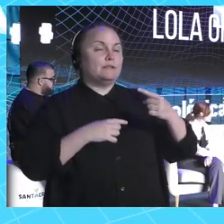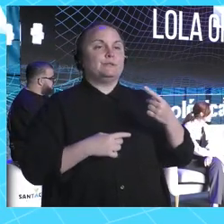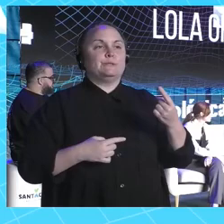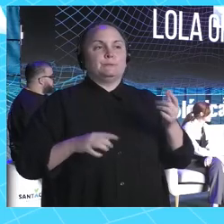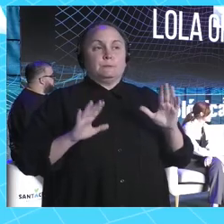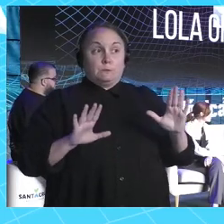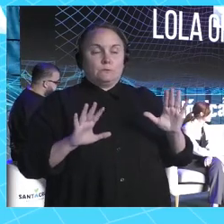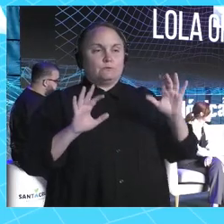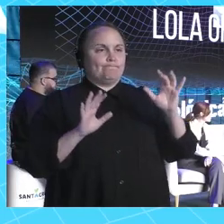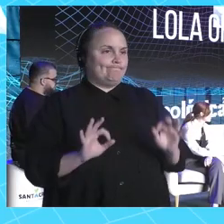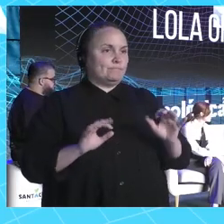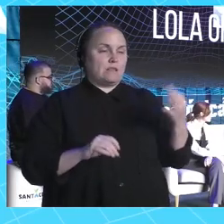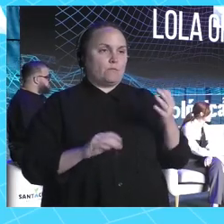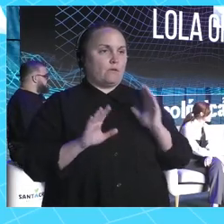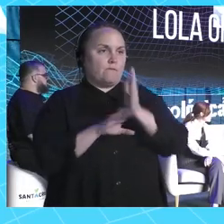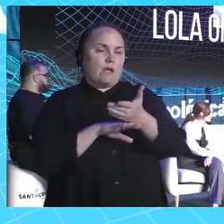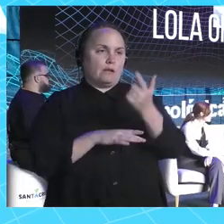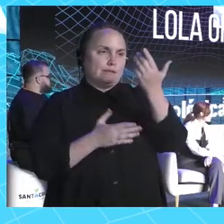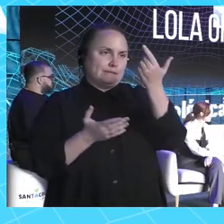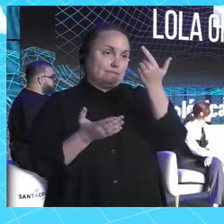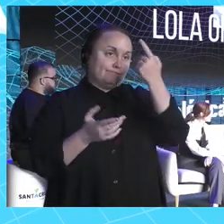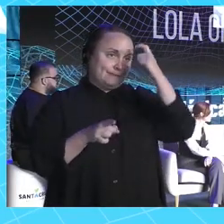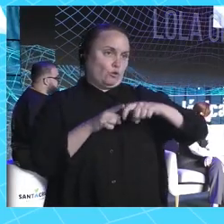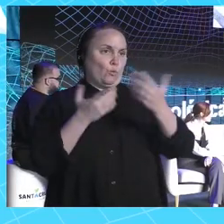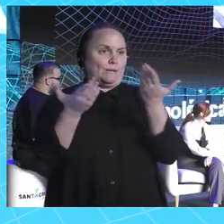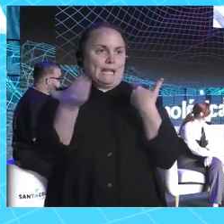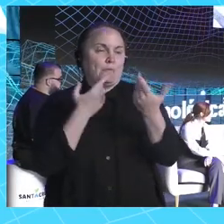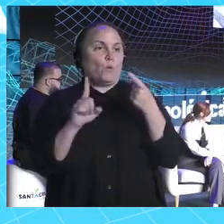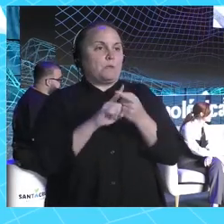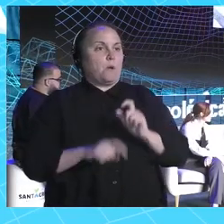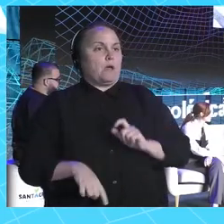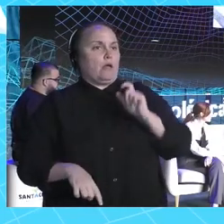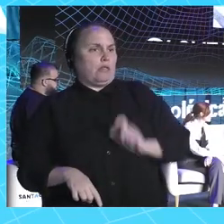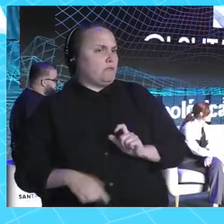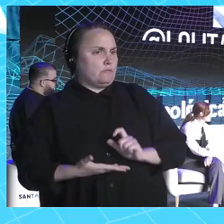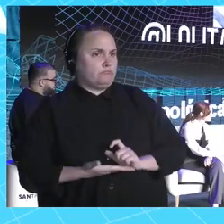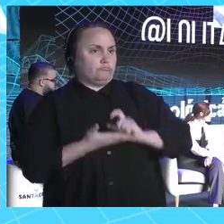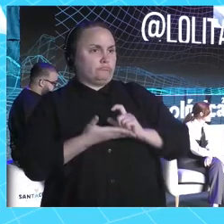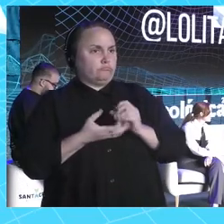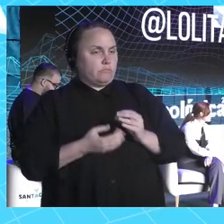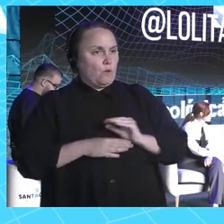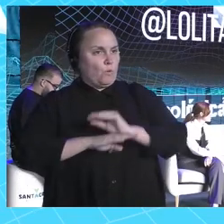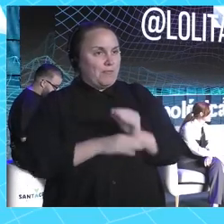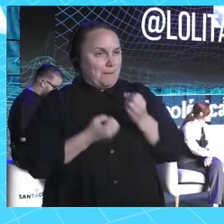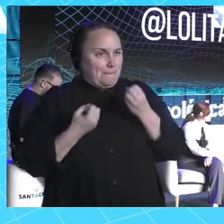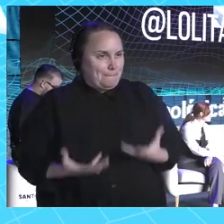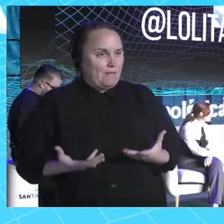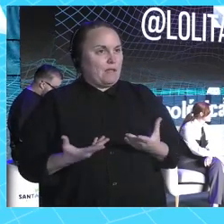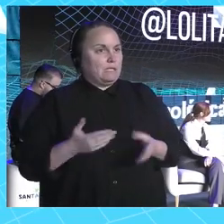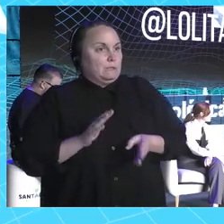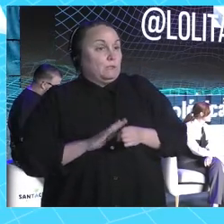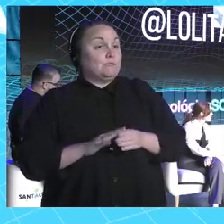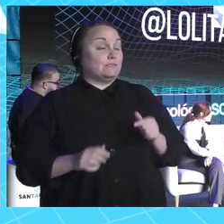muy necesario acudir a terapia para para poder subirme a tu autoestima para cuidarme por dentro y la verdad que fue